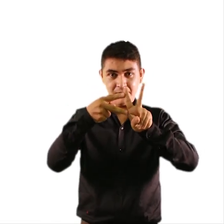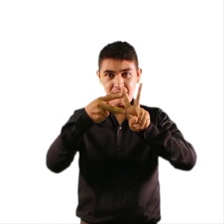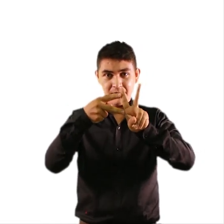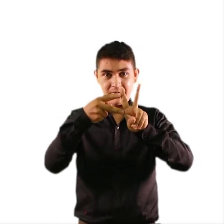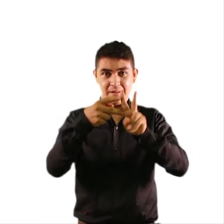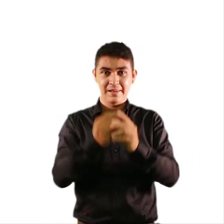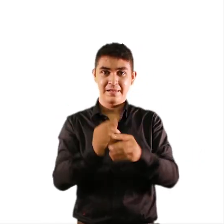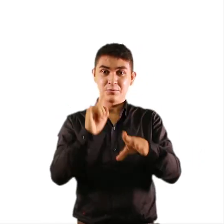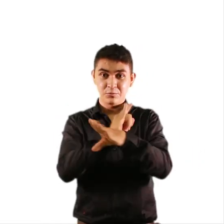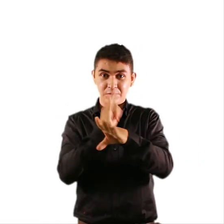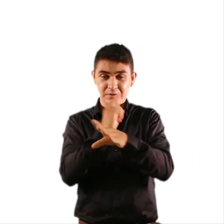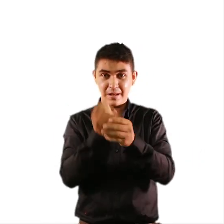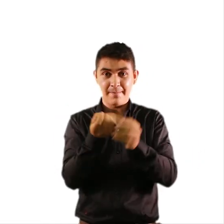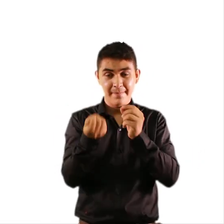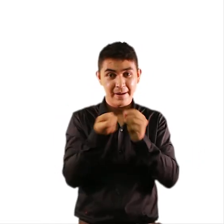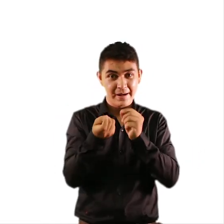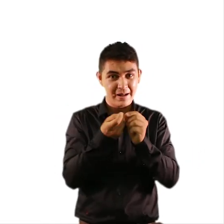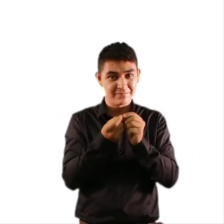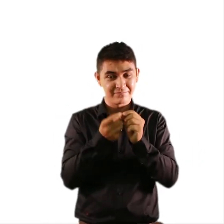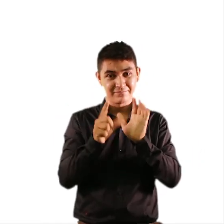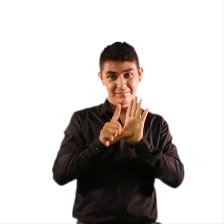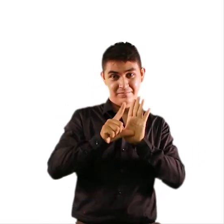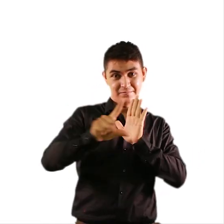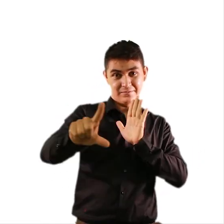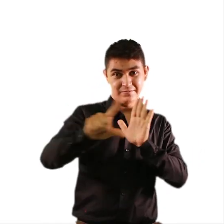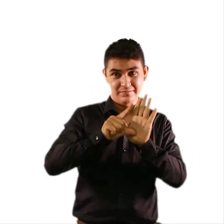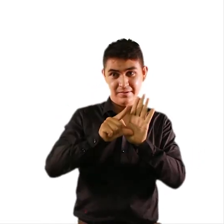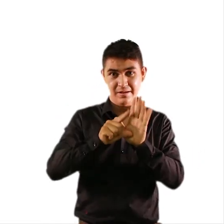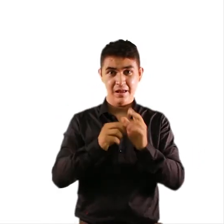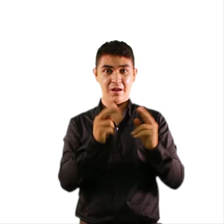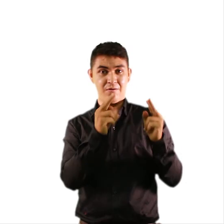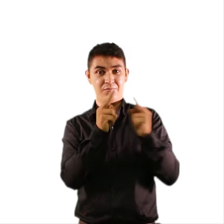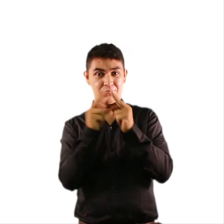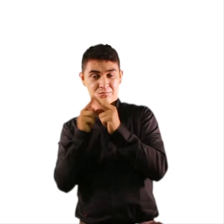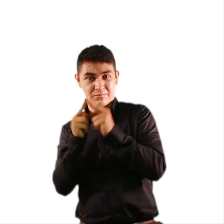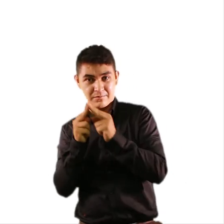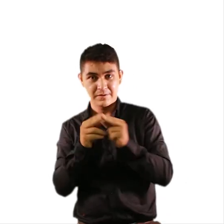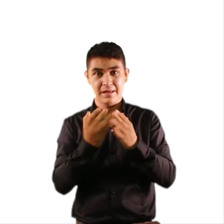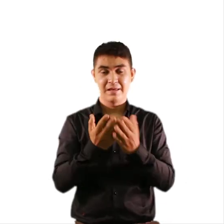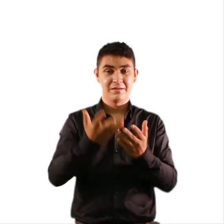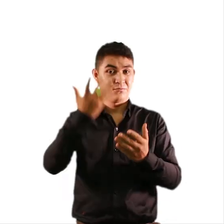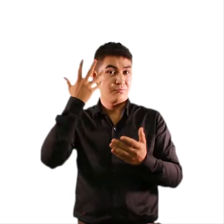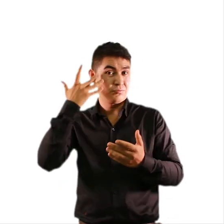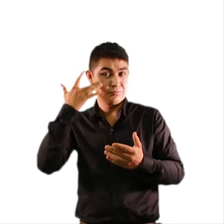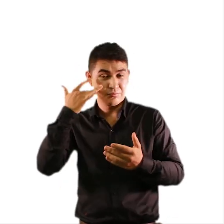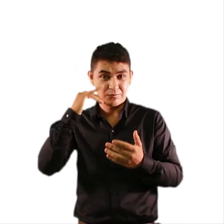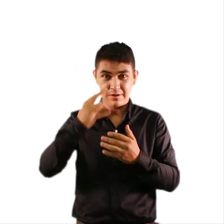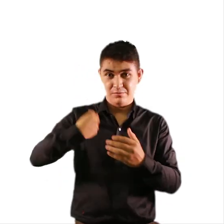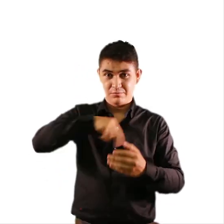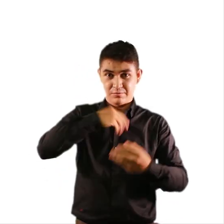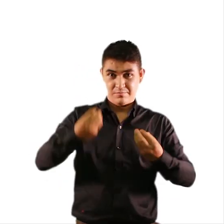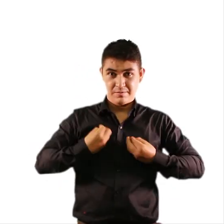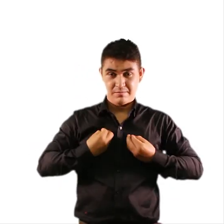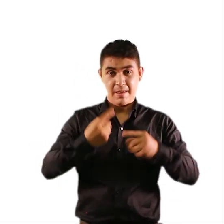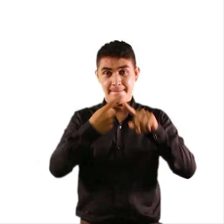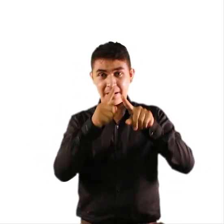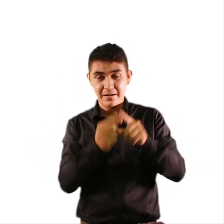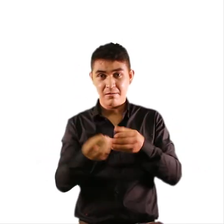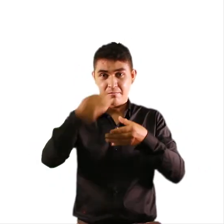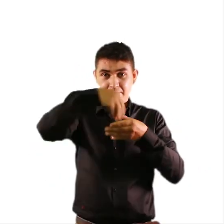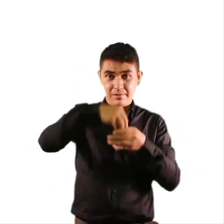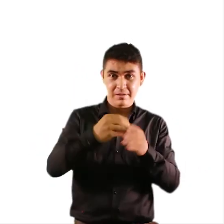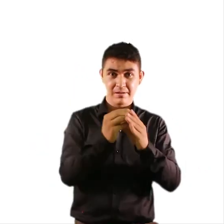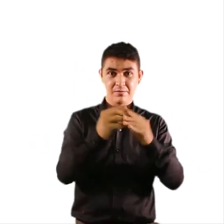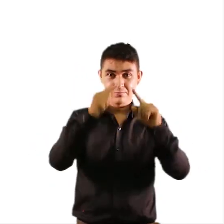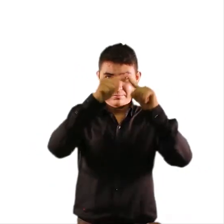puntos en muchas situaciones cotidianas, siempre y cuando exista un triángulo rectángulo en sus